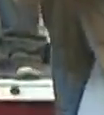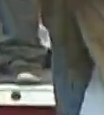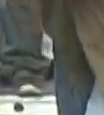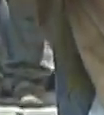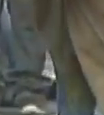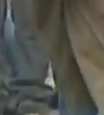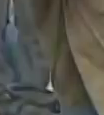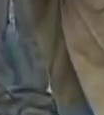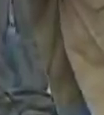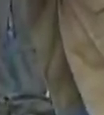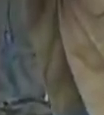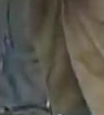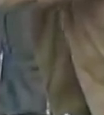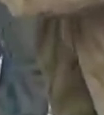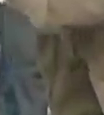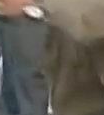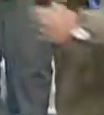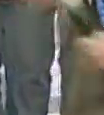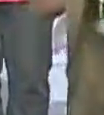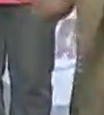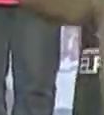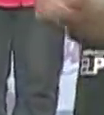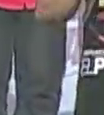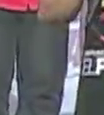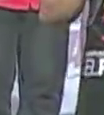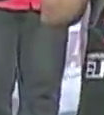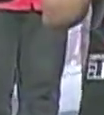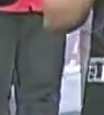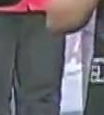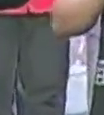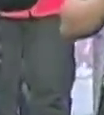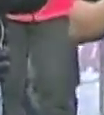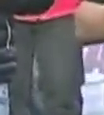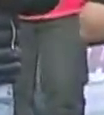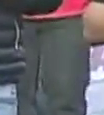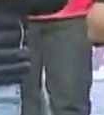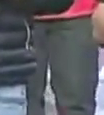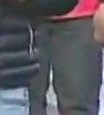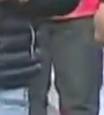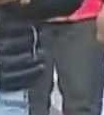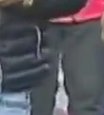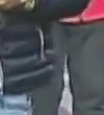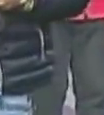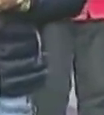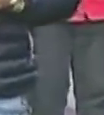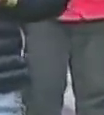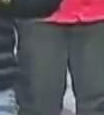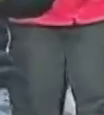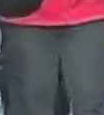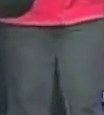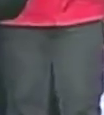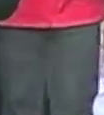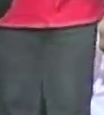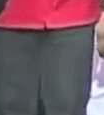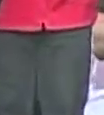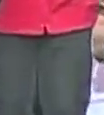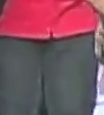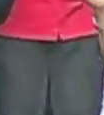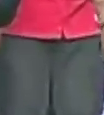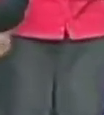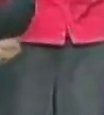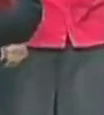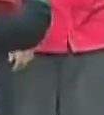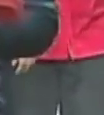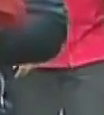Bueno, agradecemos a María Jiménez. Con esta alegría culmina la visita del candidato del Frente Amplio de la Patria, Nicolás Maduro, a Catia.